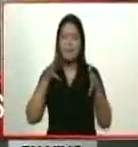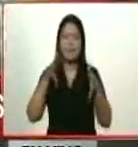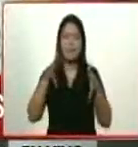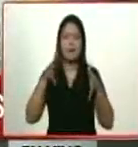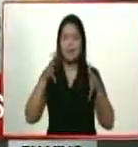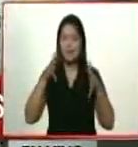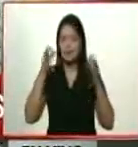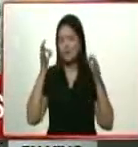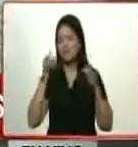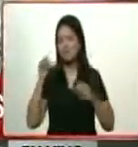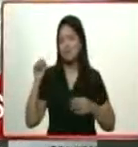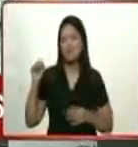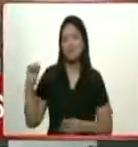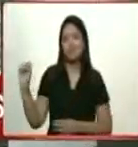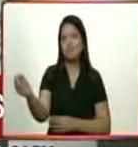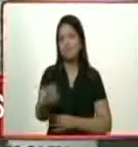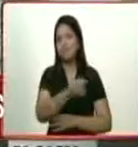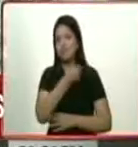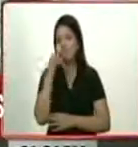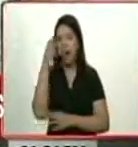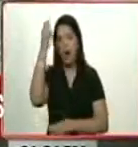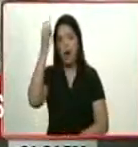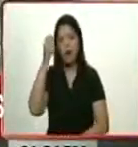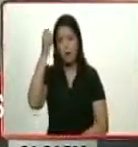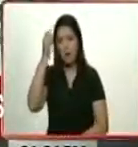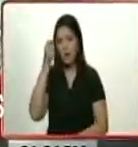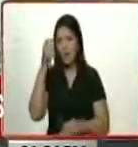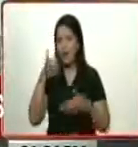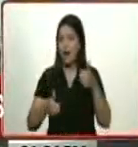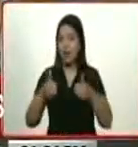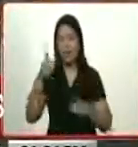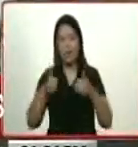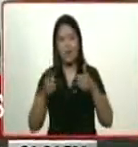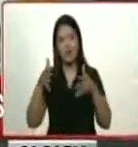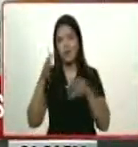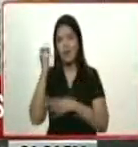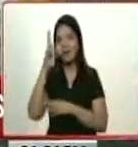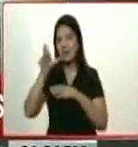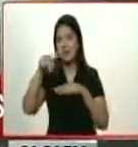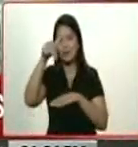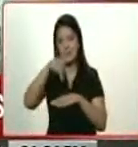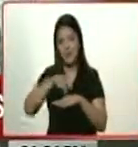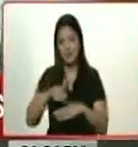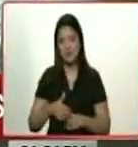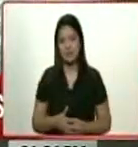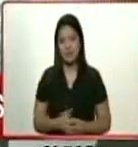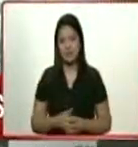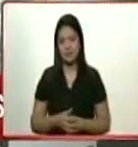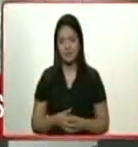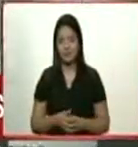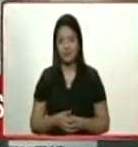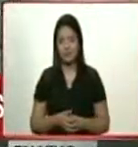y saludos para él. Esto es posible y seguirá siendo posible si el próximo 6 de